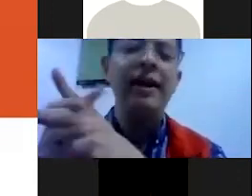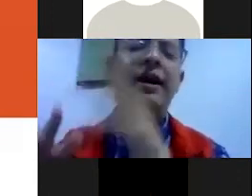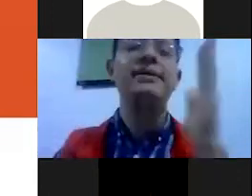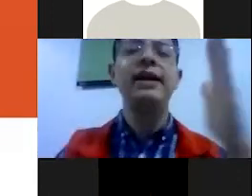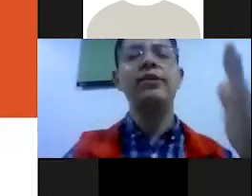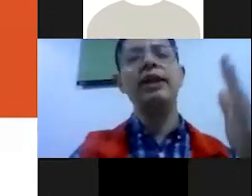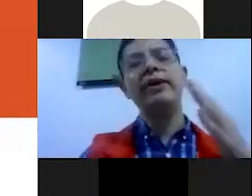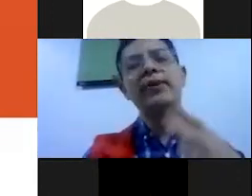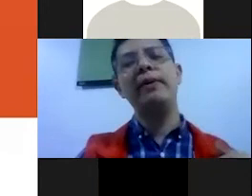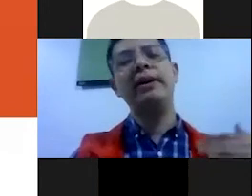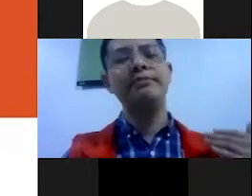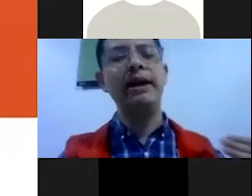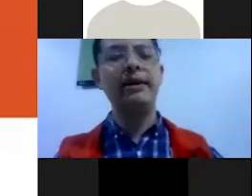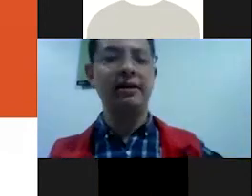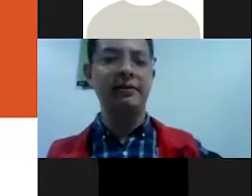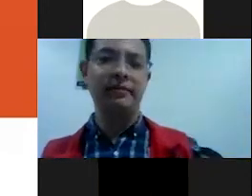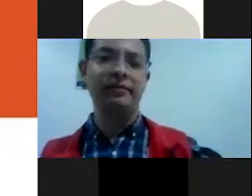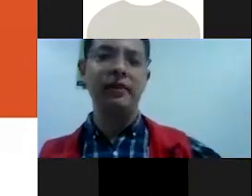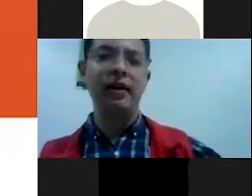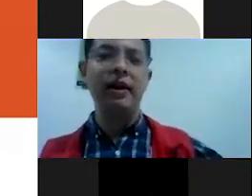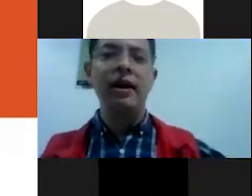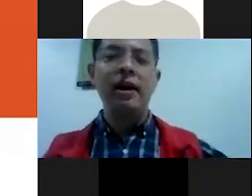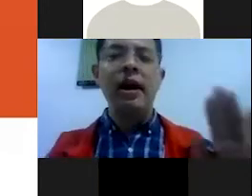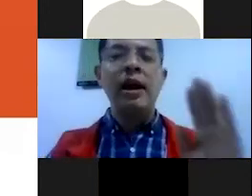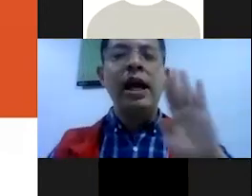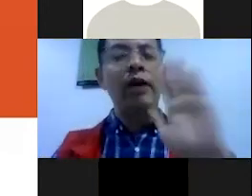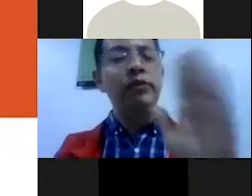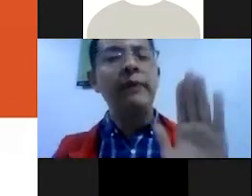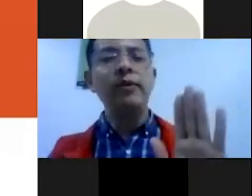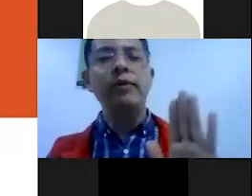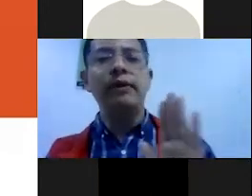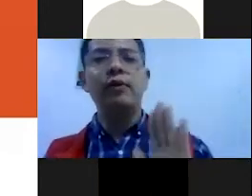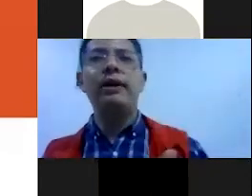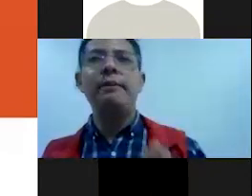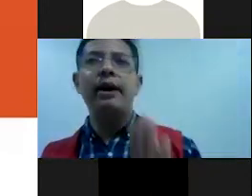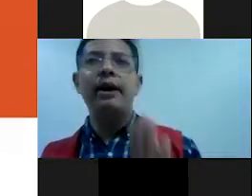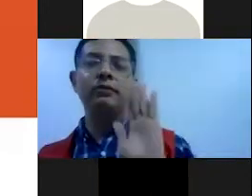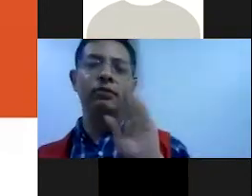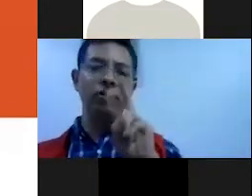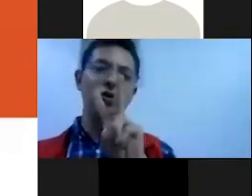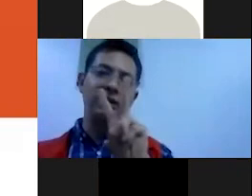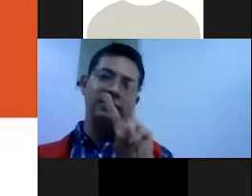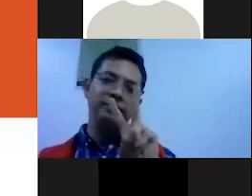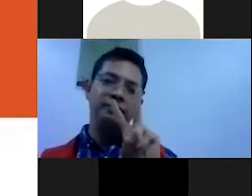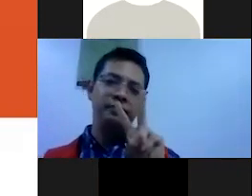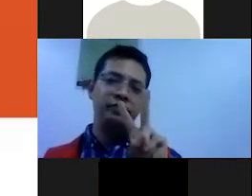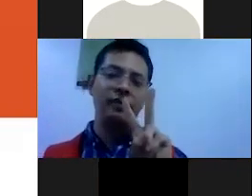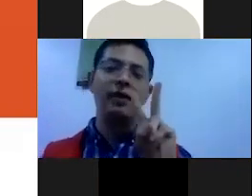compañera es que la otra mano no va en la espalda. La otra mano podríamos ocuparla para dos